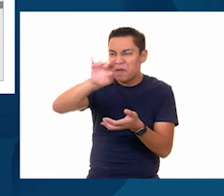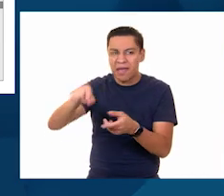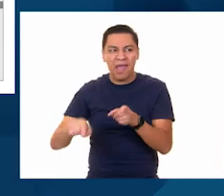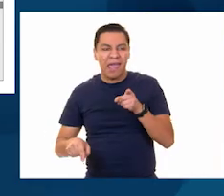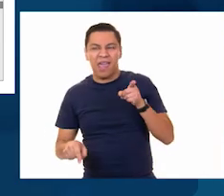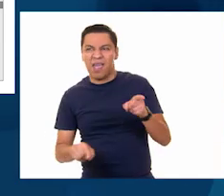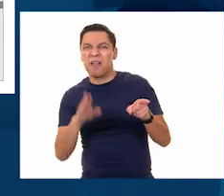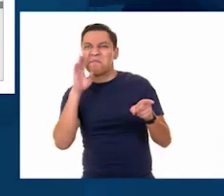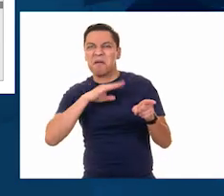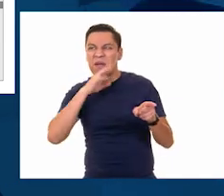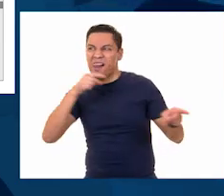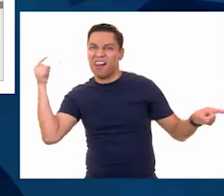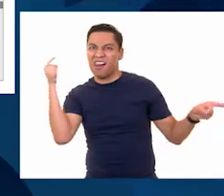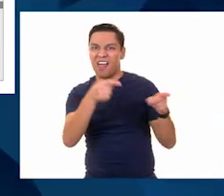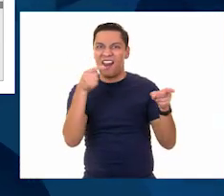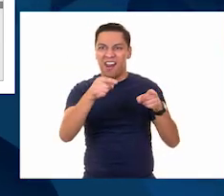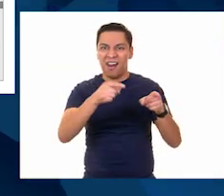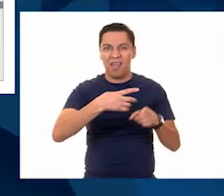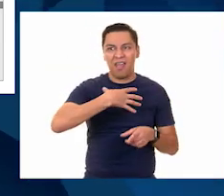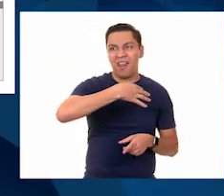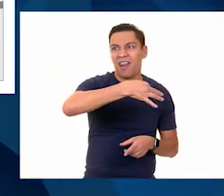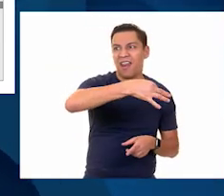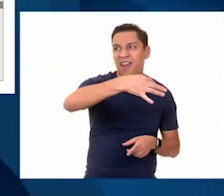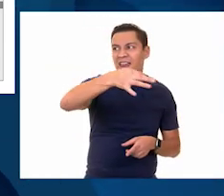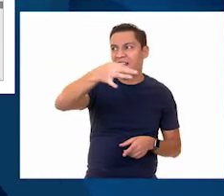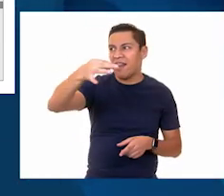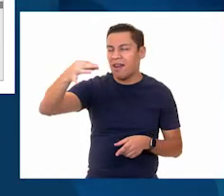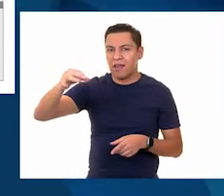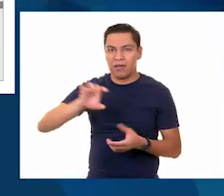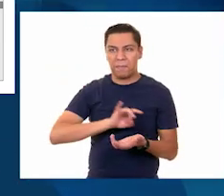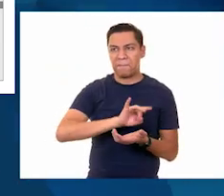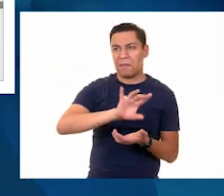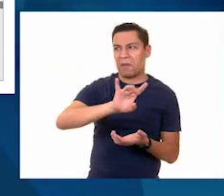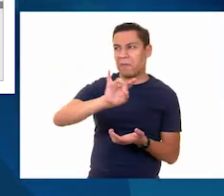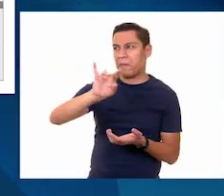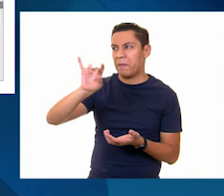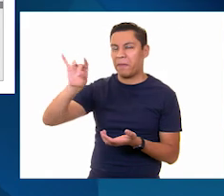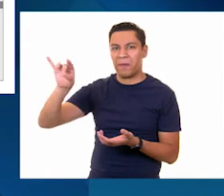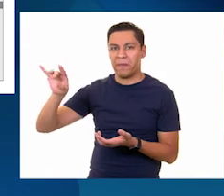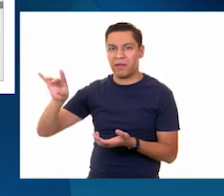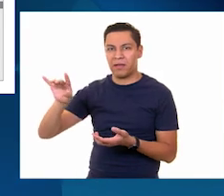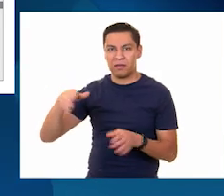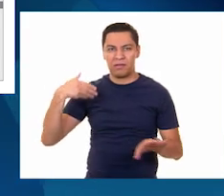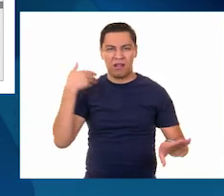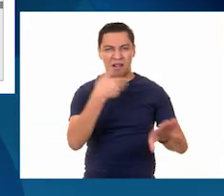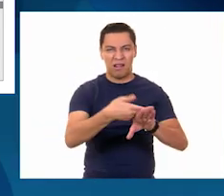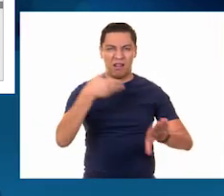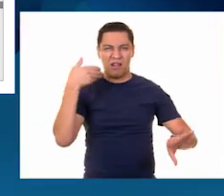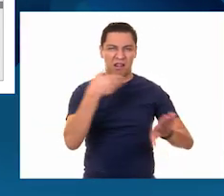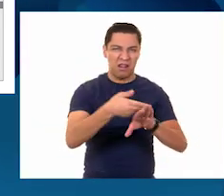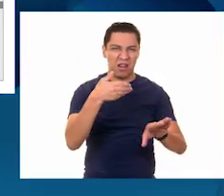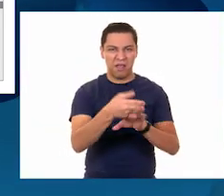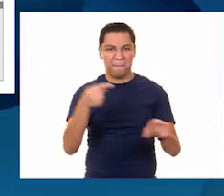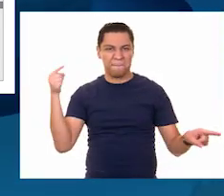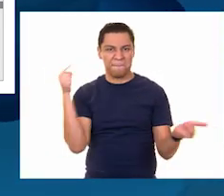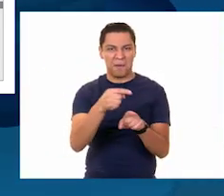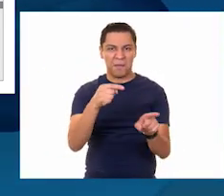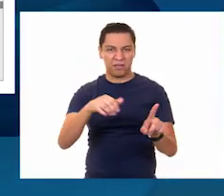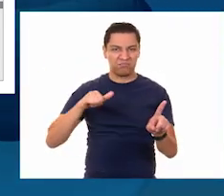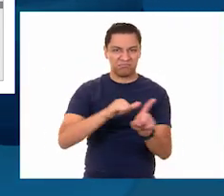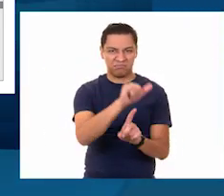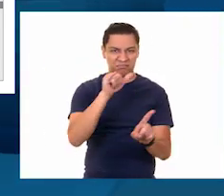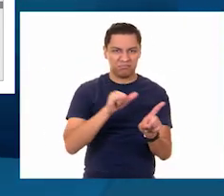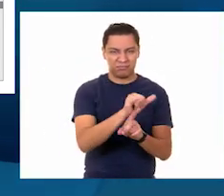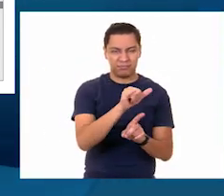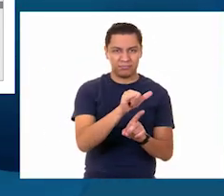denigrantes, injurias, difamaciones y fotografías que dañen la moral de la víctima. Si se fijan, las definiciones nos